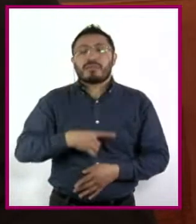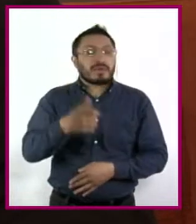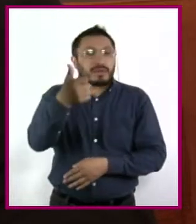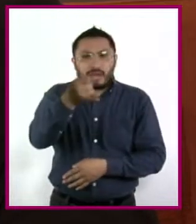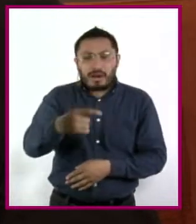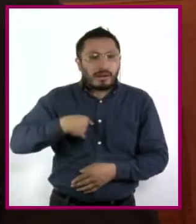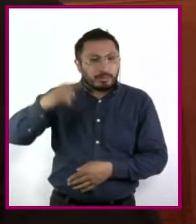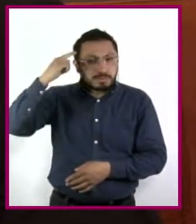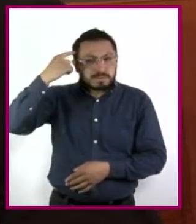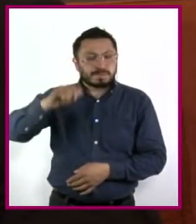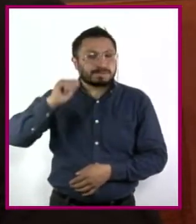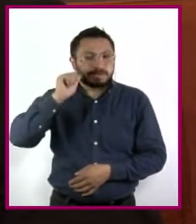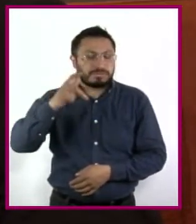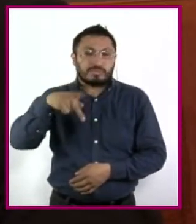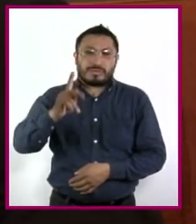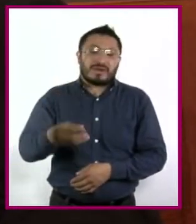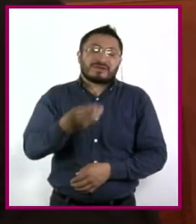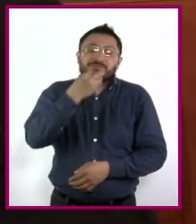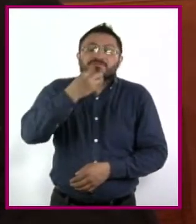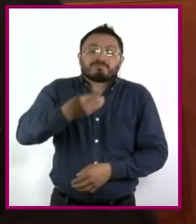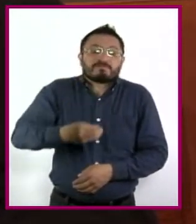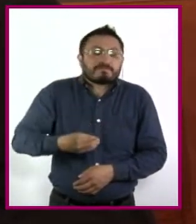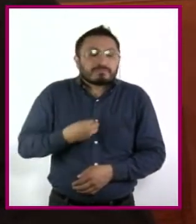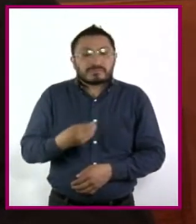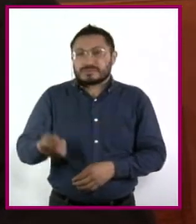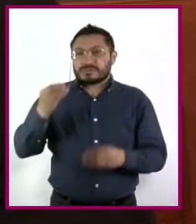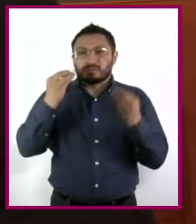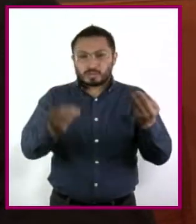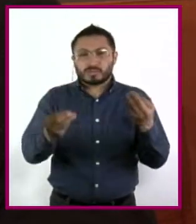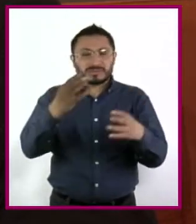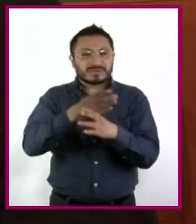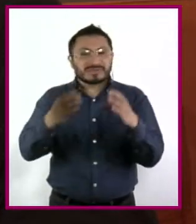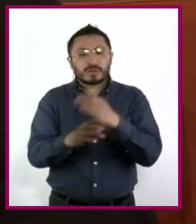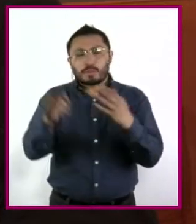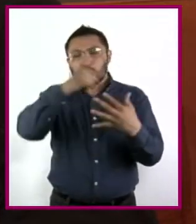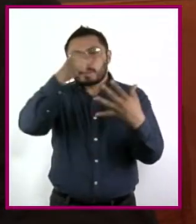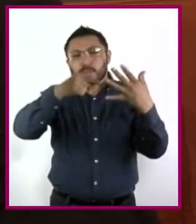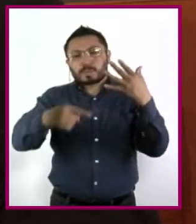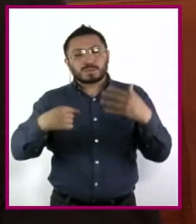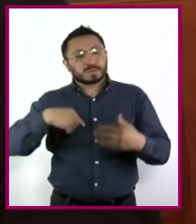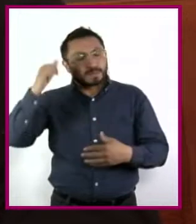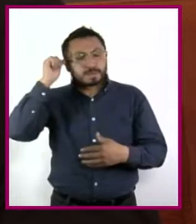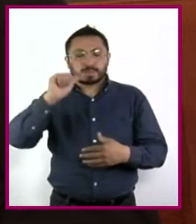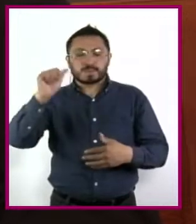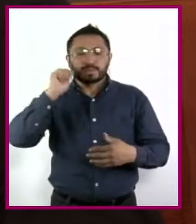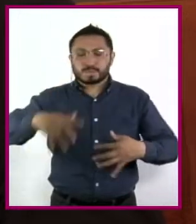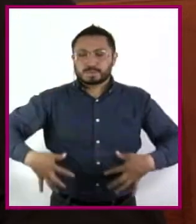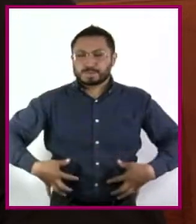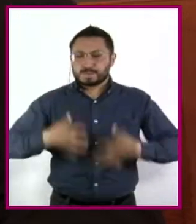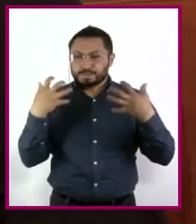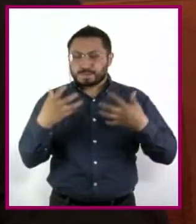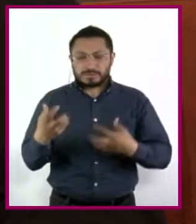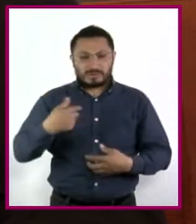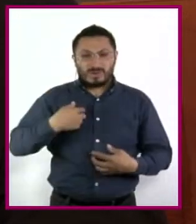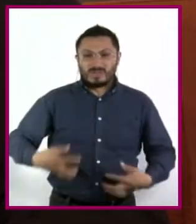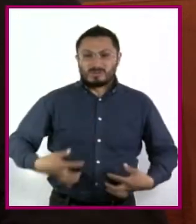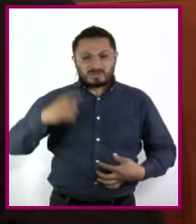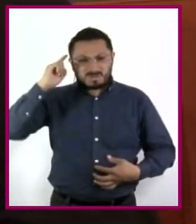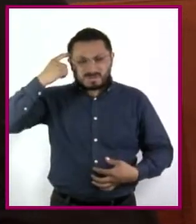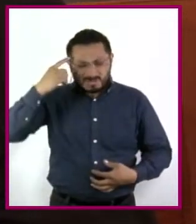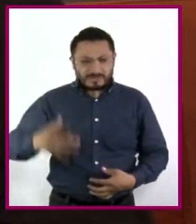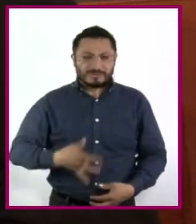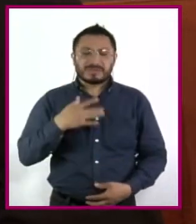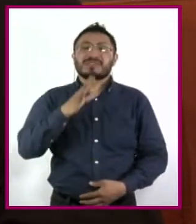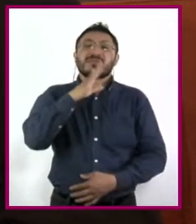no lo puedo evitar. Hay un chorro de cosas que me sacan de mis casillas. Después de que me enojo, me siento fatal, me da culpa y